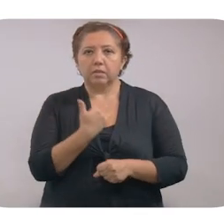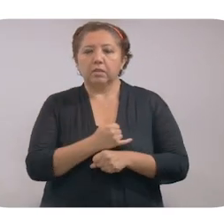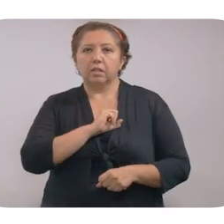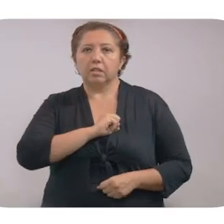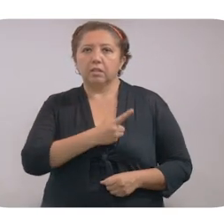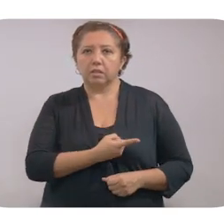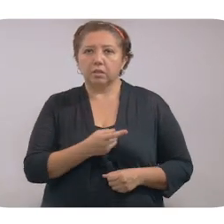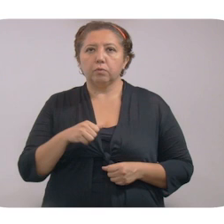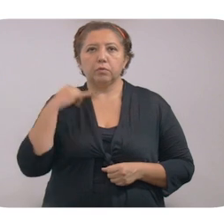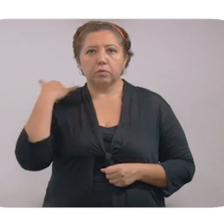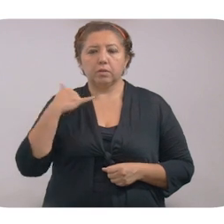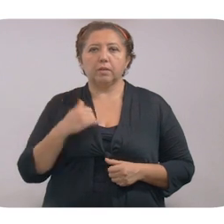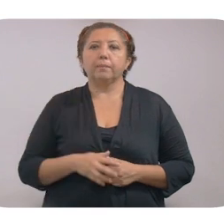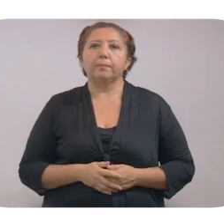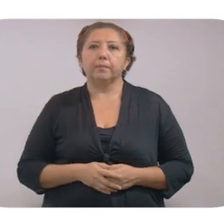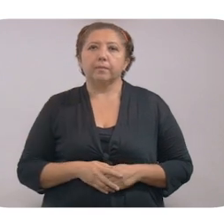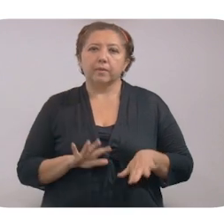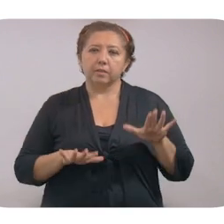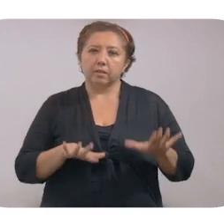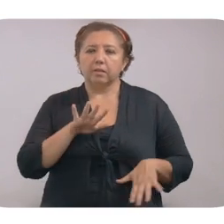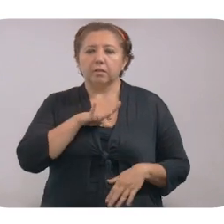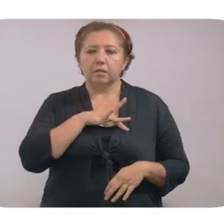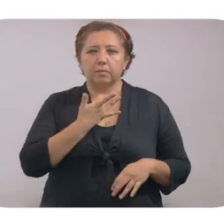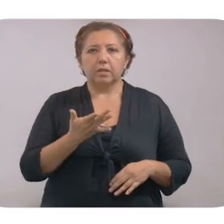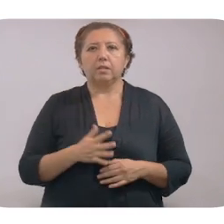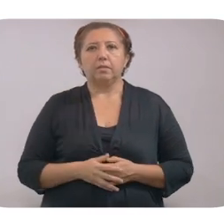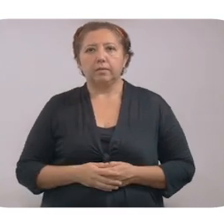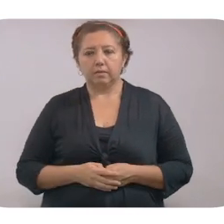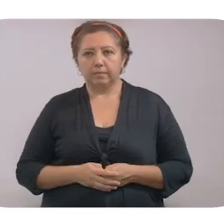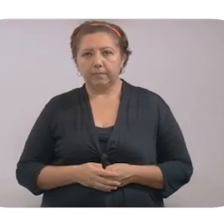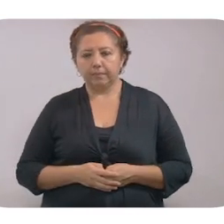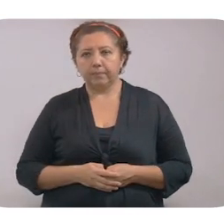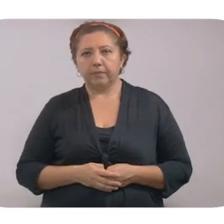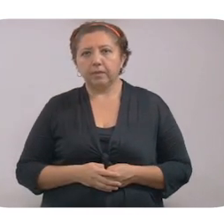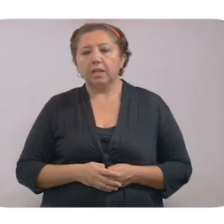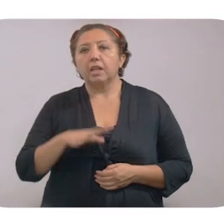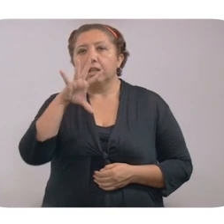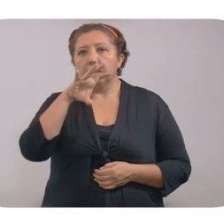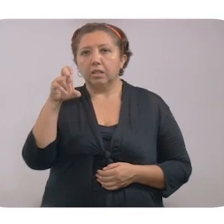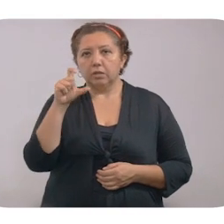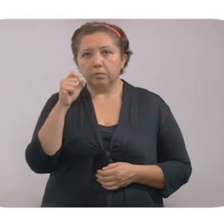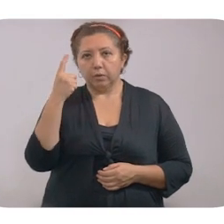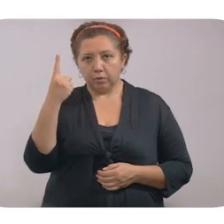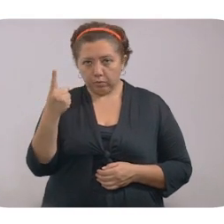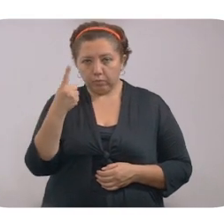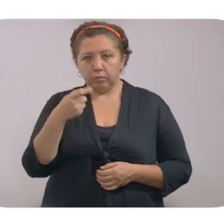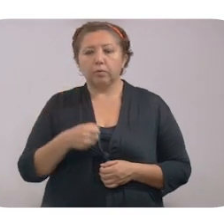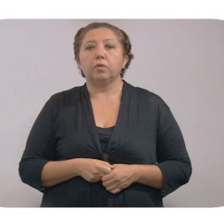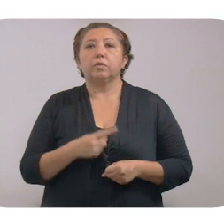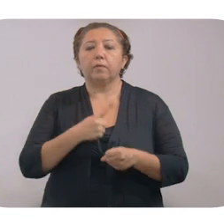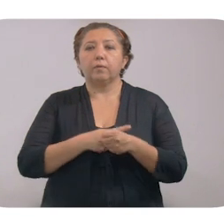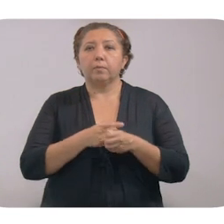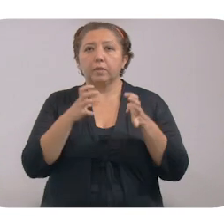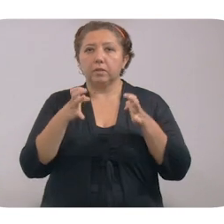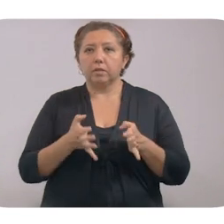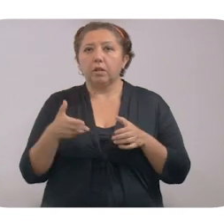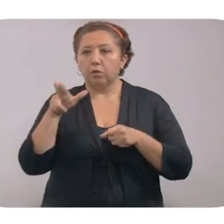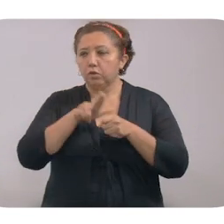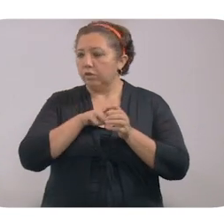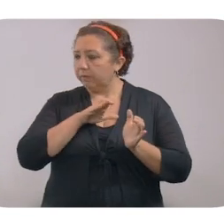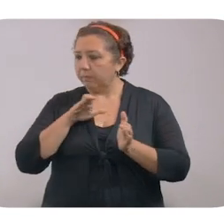médico de la Secretaría de Salud de Yucatán. Presentan síntomas leves. 521 de los casos confirmados